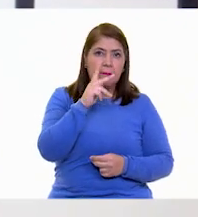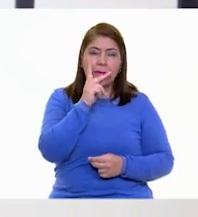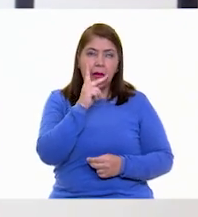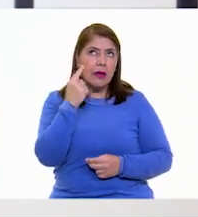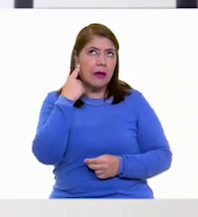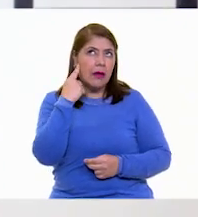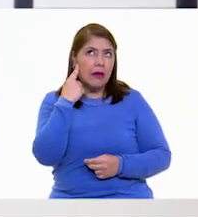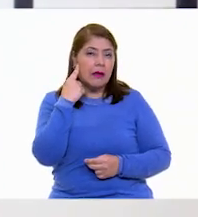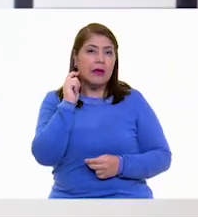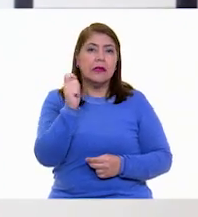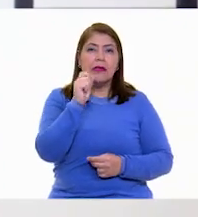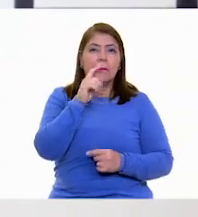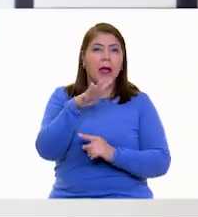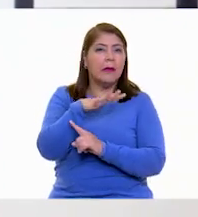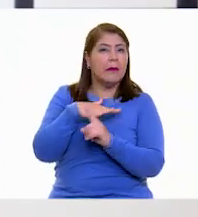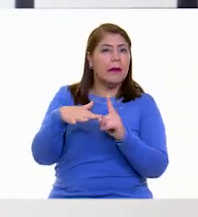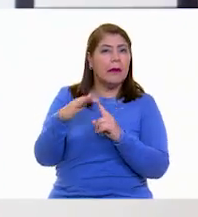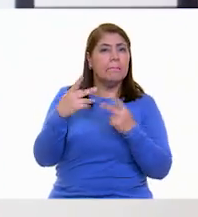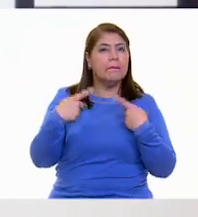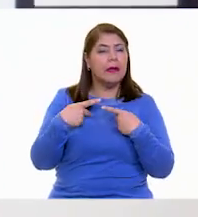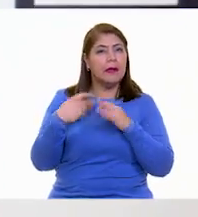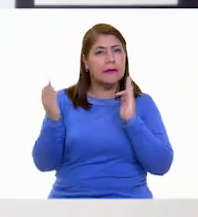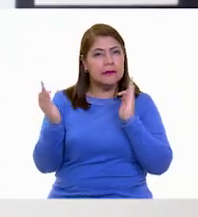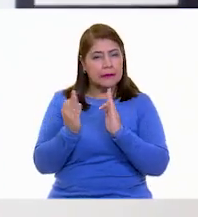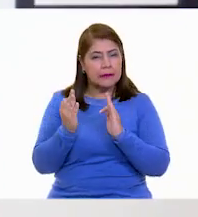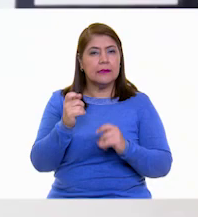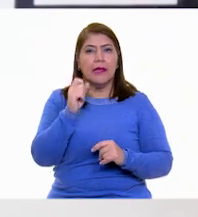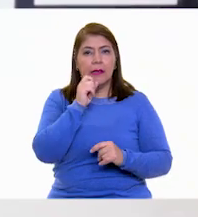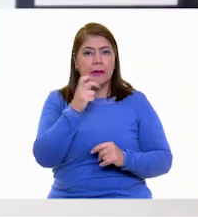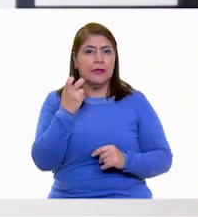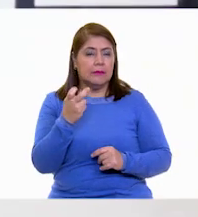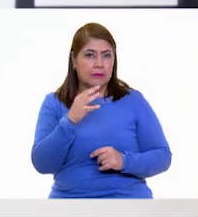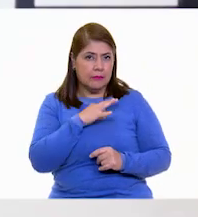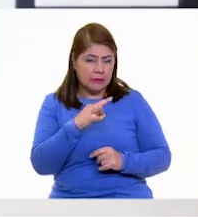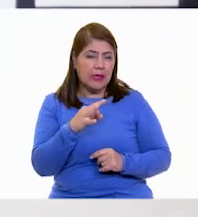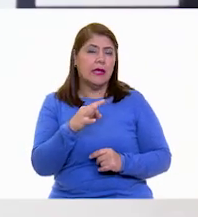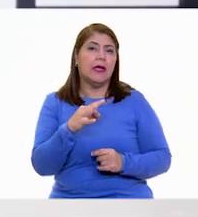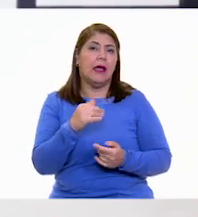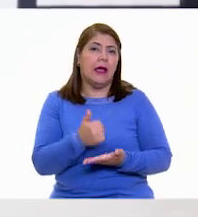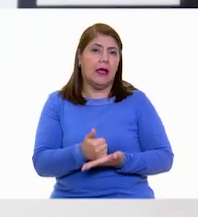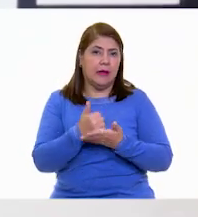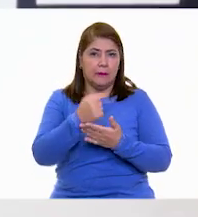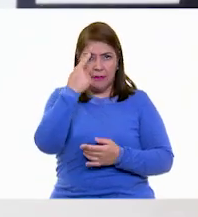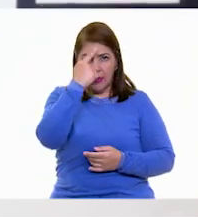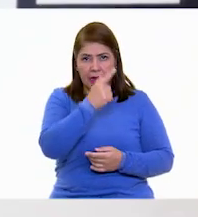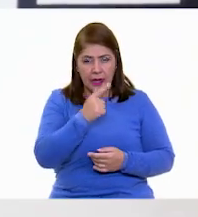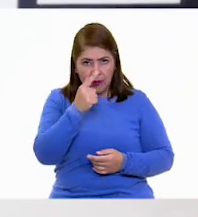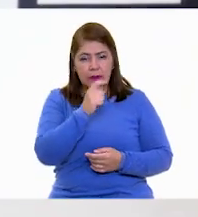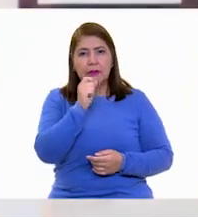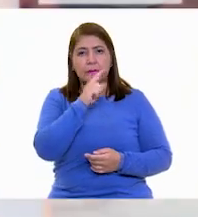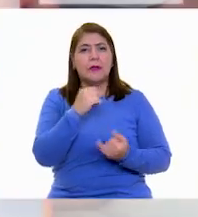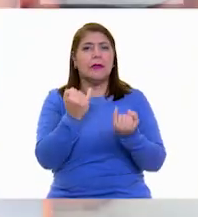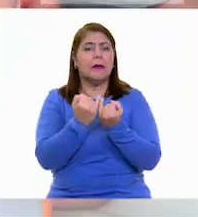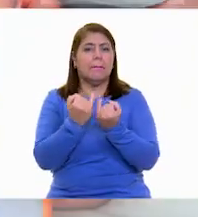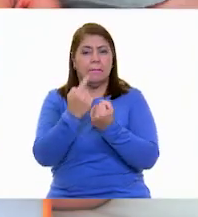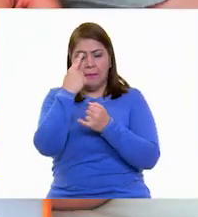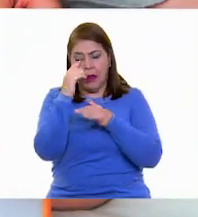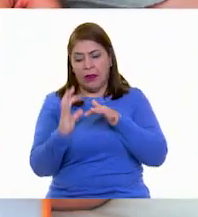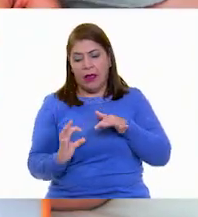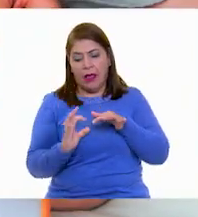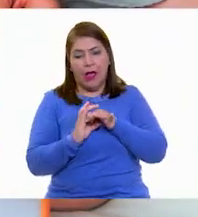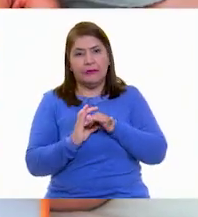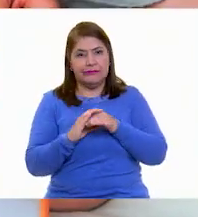así como de nuestros cuidadores. Esto va a favorecer para nuestro lenguaje y también para crear un vínculo